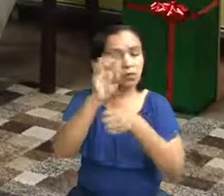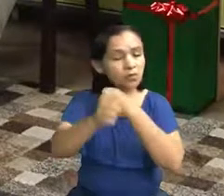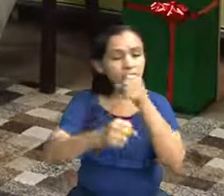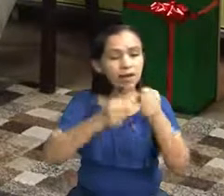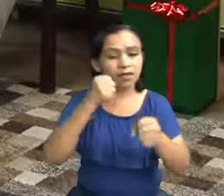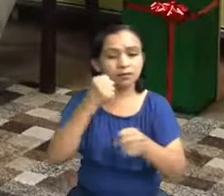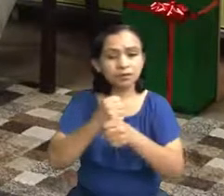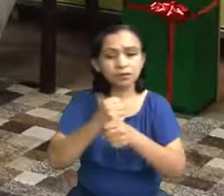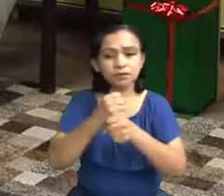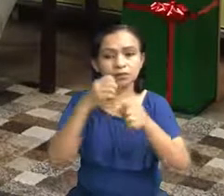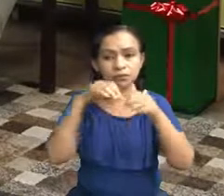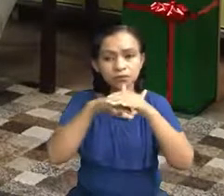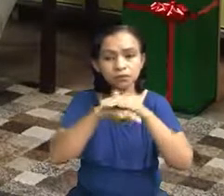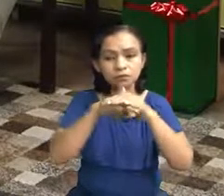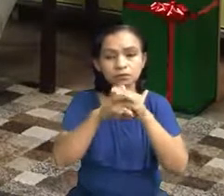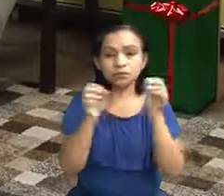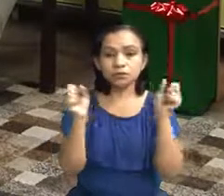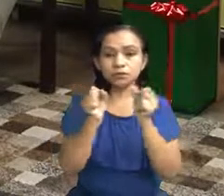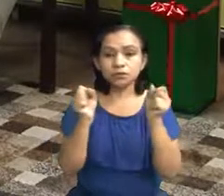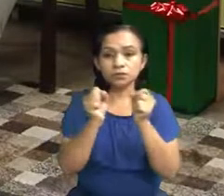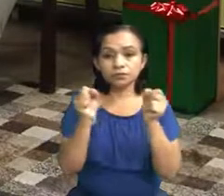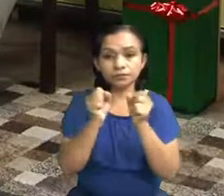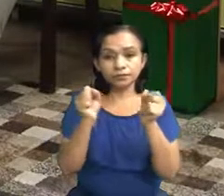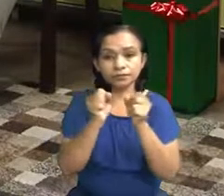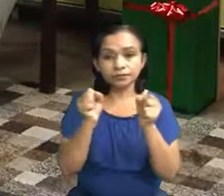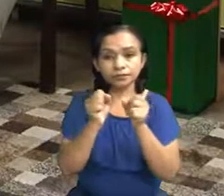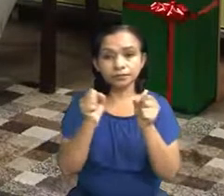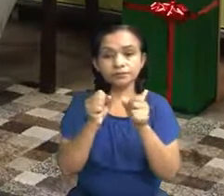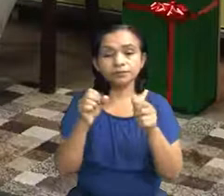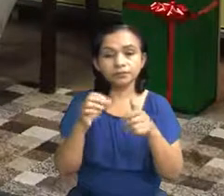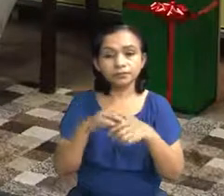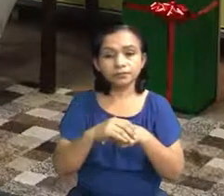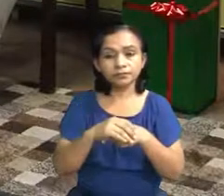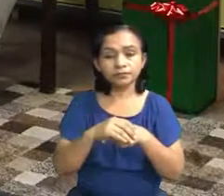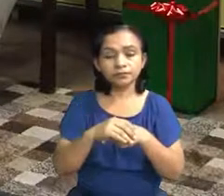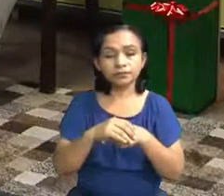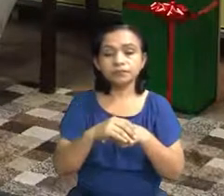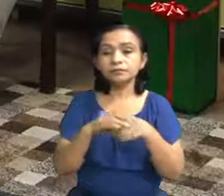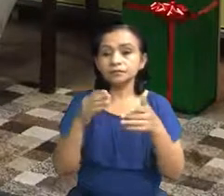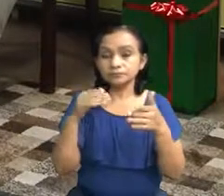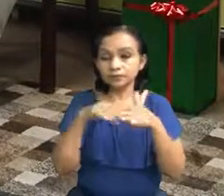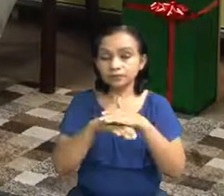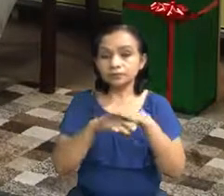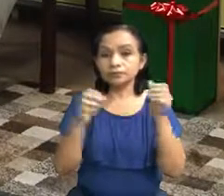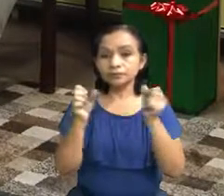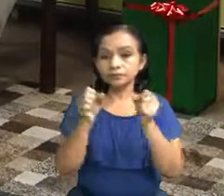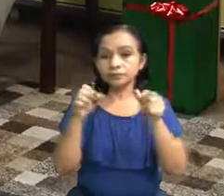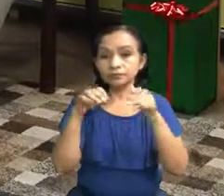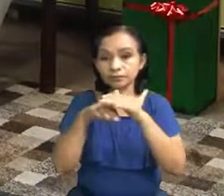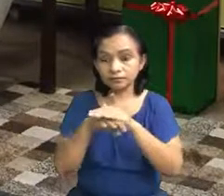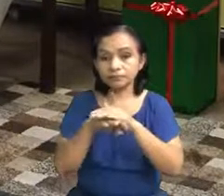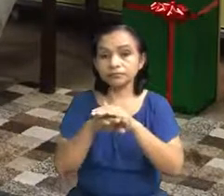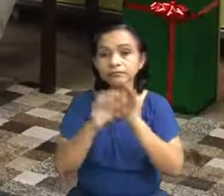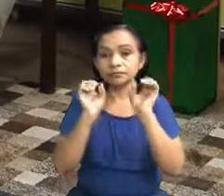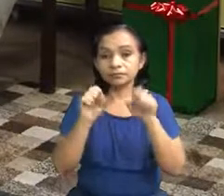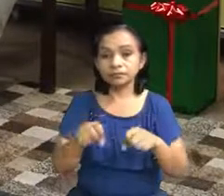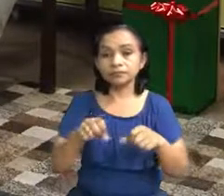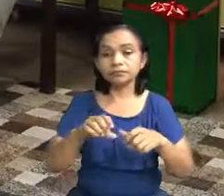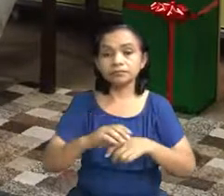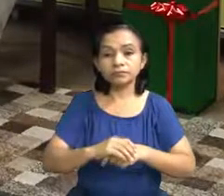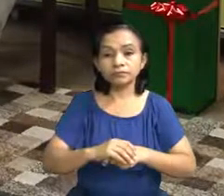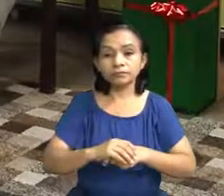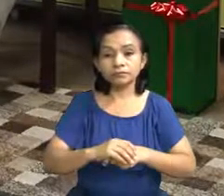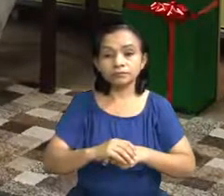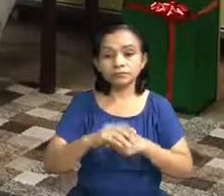plasma conservado, eso es congelado, como dice el nombre, ¿verdad? Plasma fresco congelado, debe estar congelado debidamente.